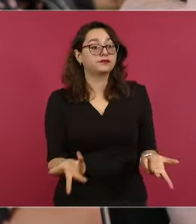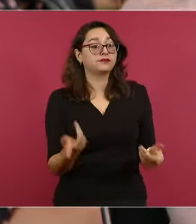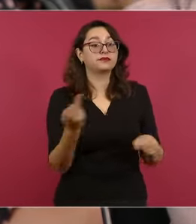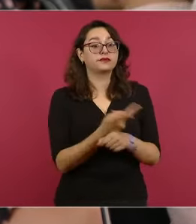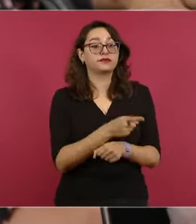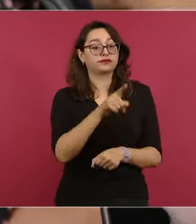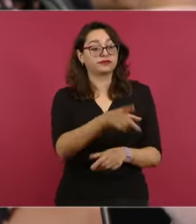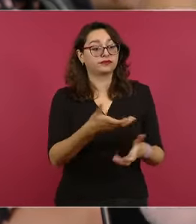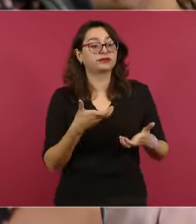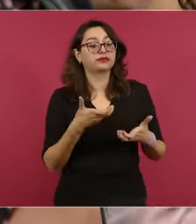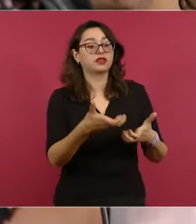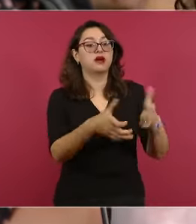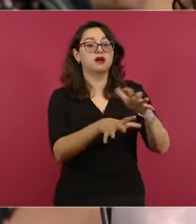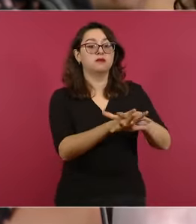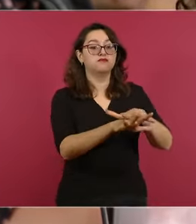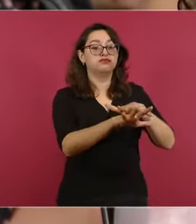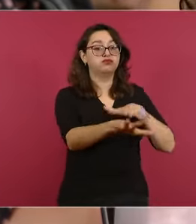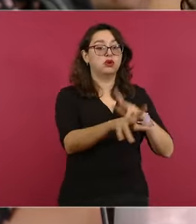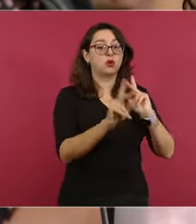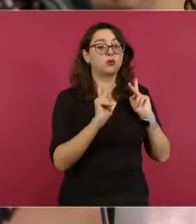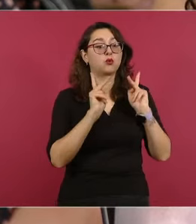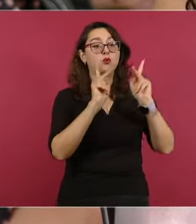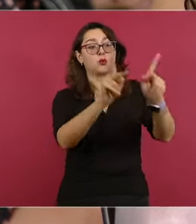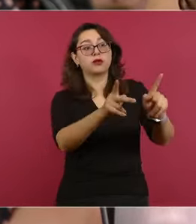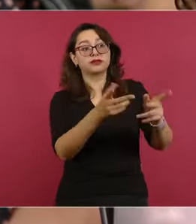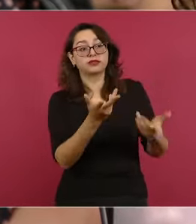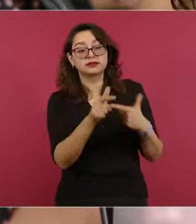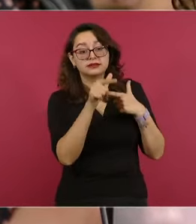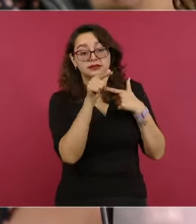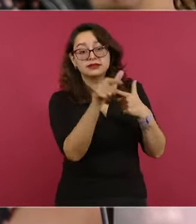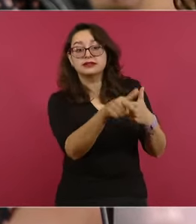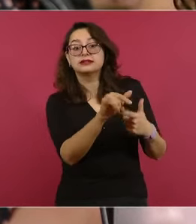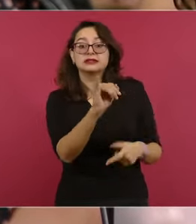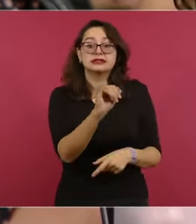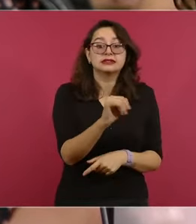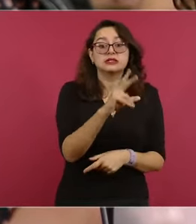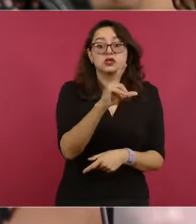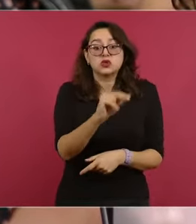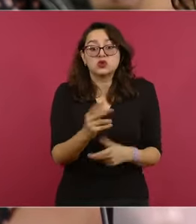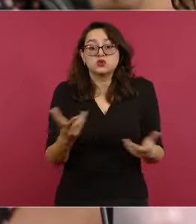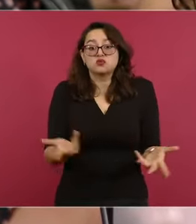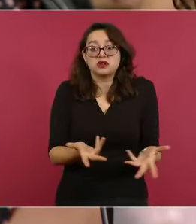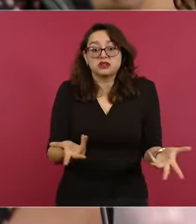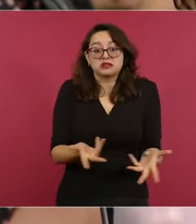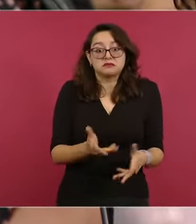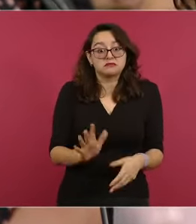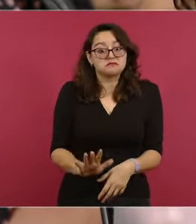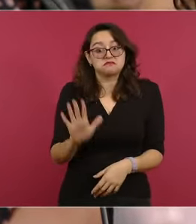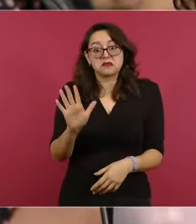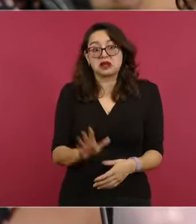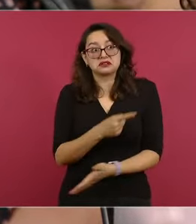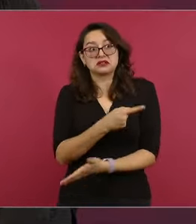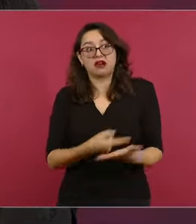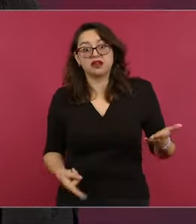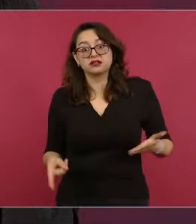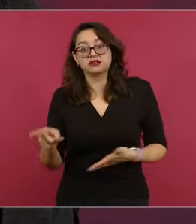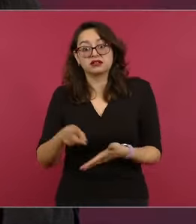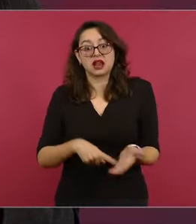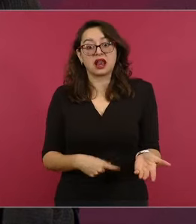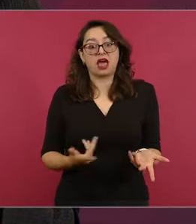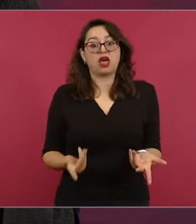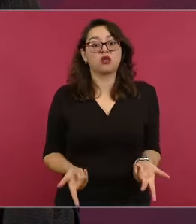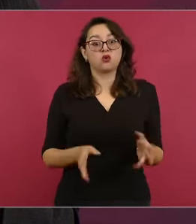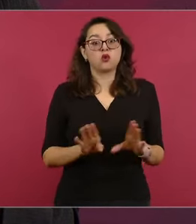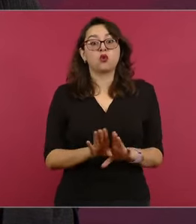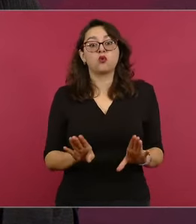tránsito y no sabemos si realmente el puente Federación se hace o no. Parece que no está contemplado en el